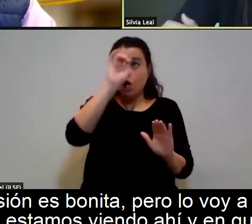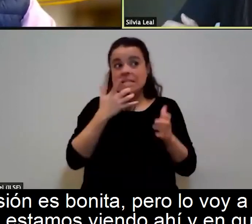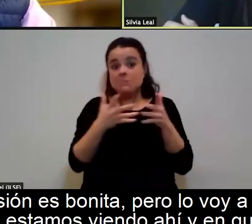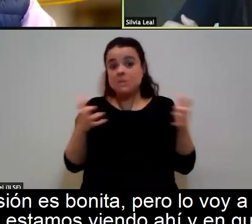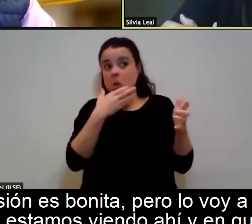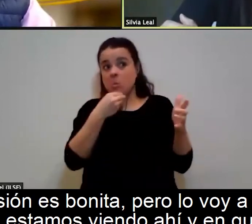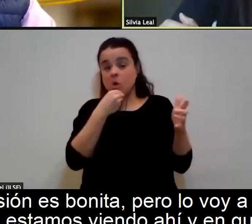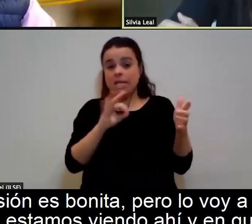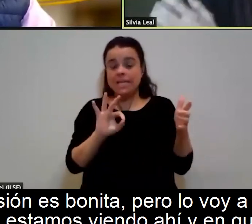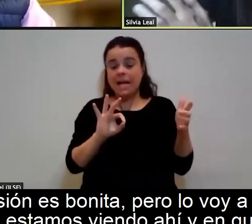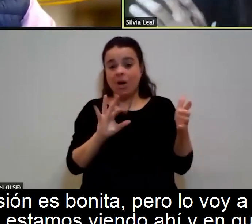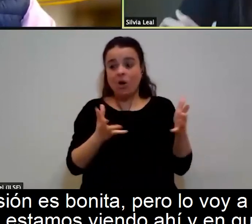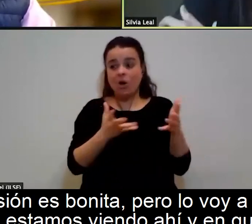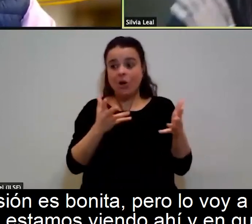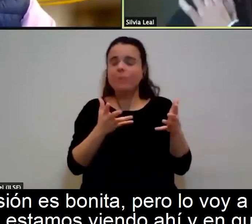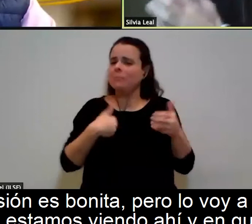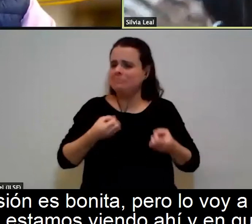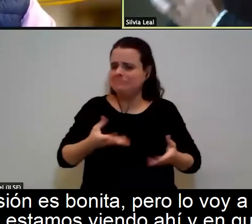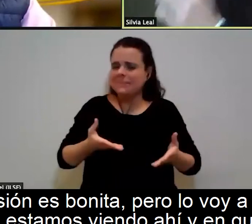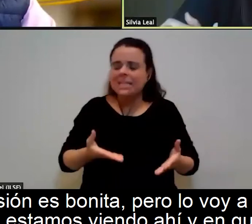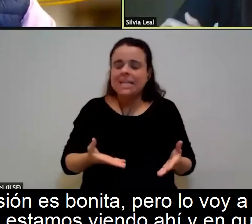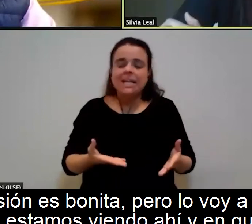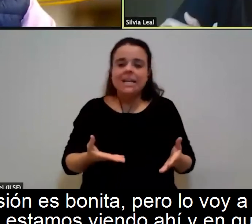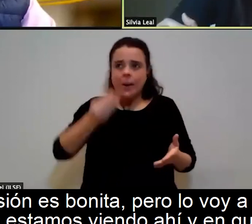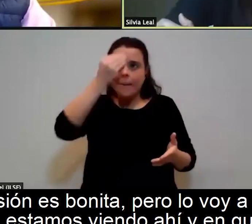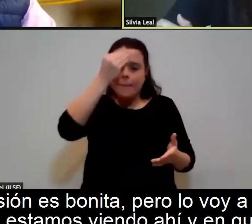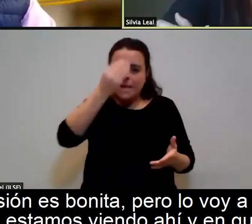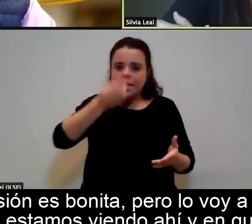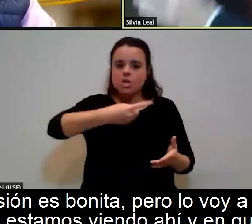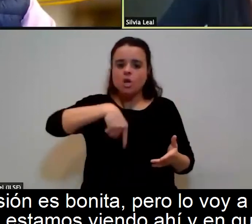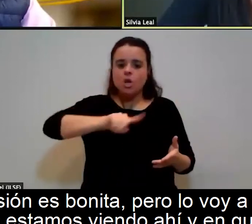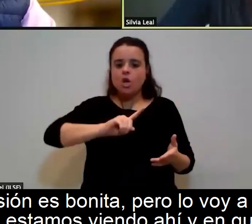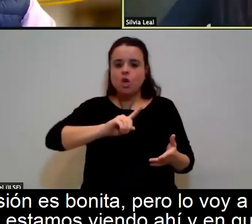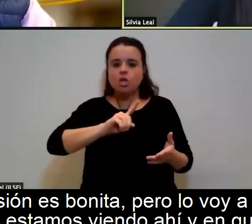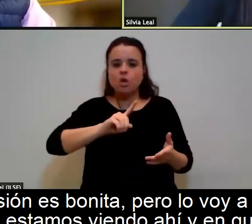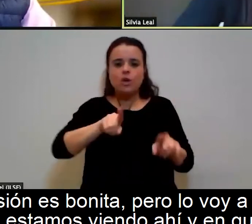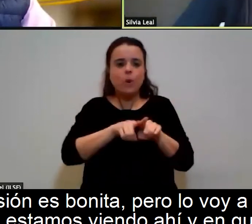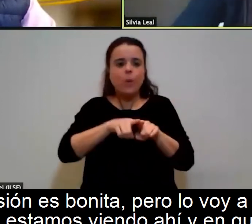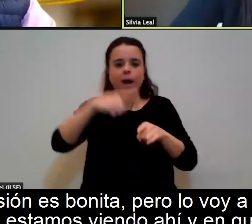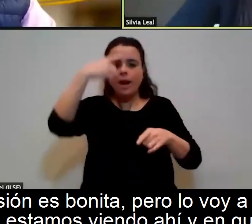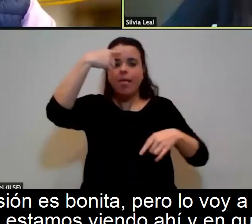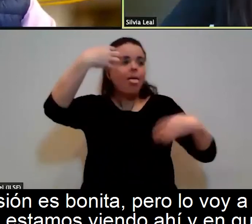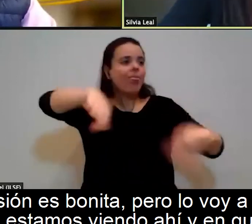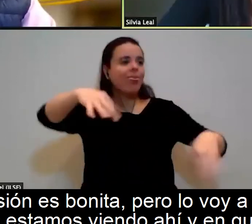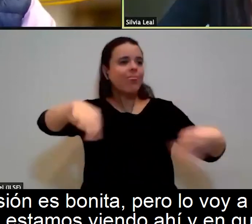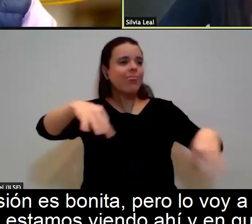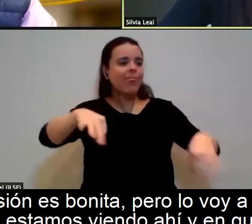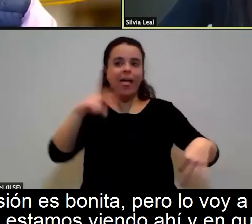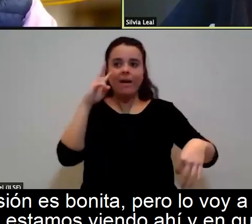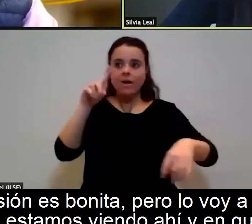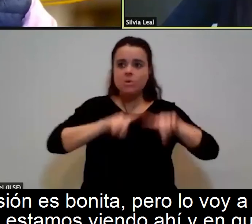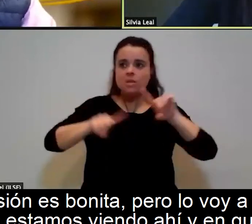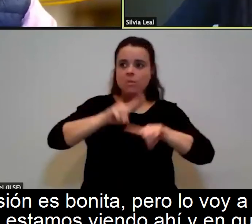estamos, bueno, pero lo voy a decir, yo creo que estamos a por uvas, o sea, lo estamos viendo ahí y ¿en qué